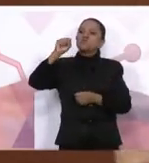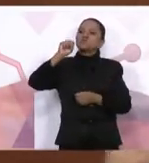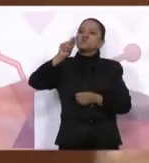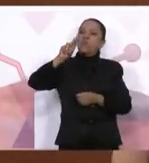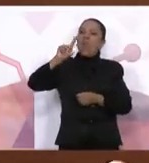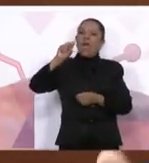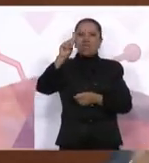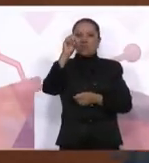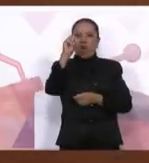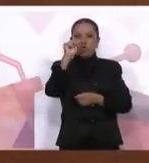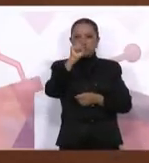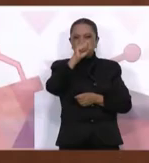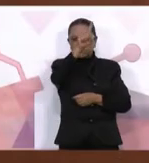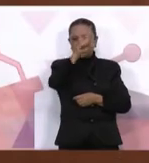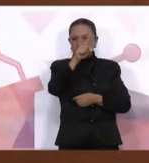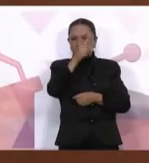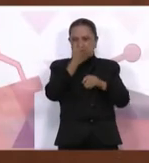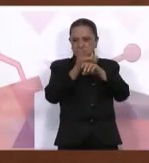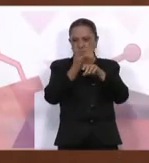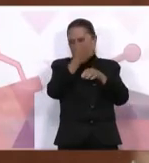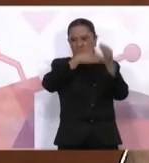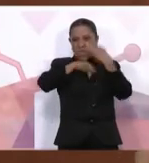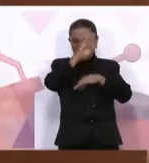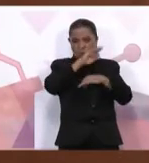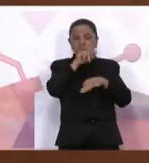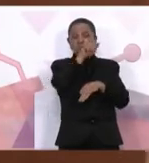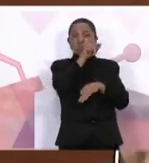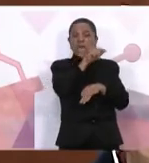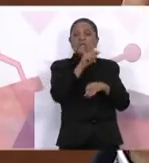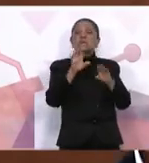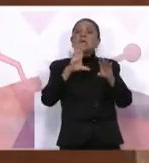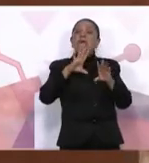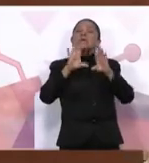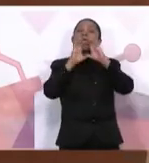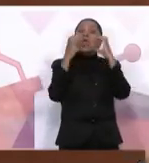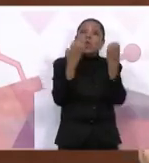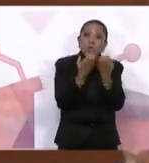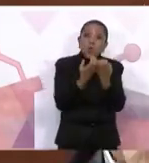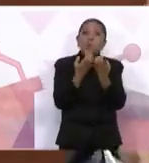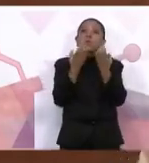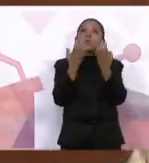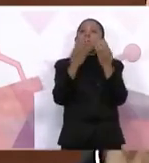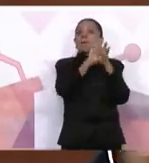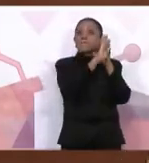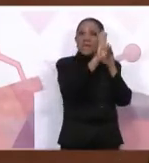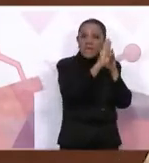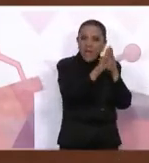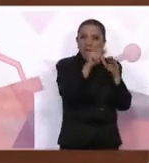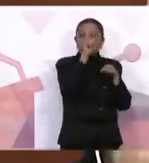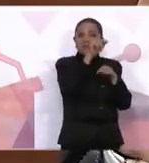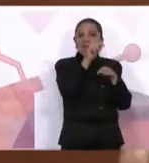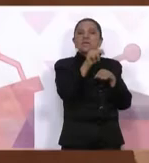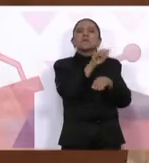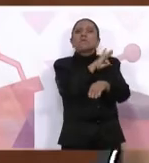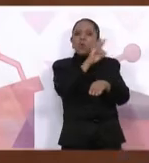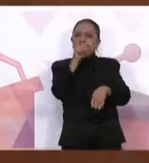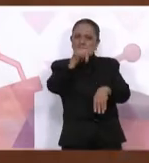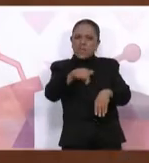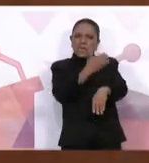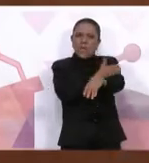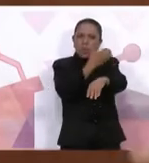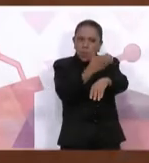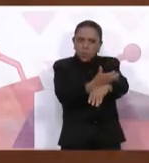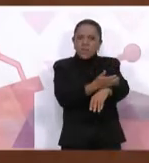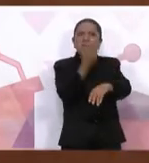morelense que quería regresar no tiene la posibilidad con este programa los acompañamos desde aquí a proyectos productivos